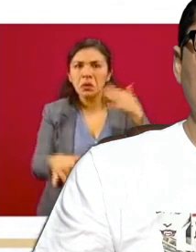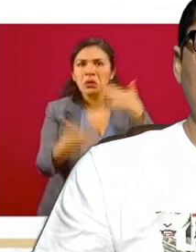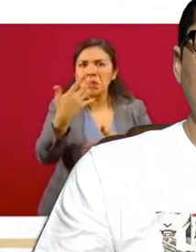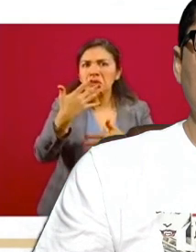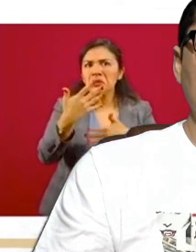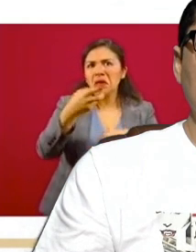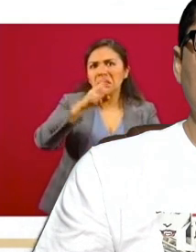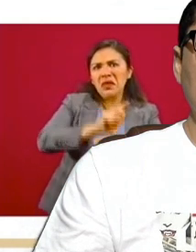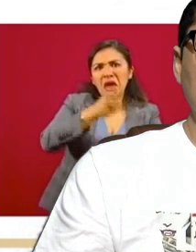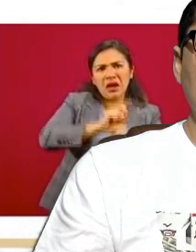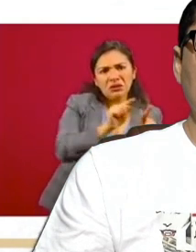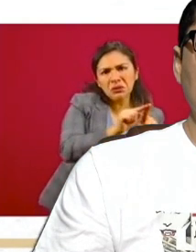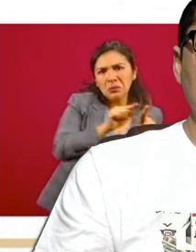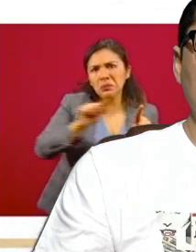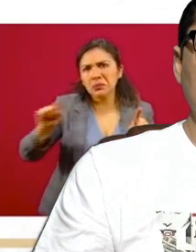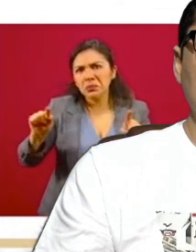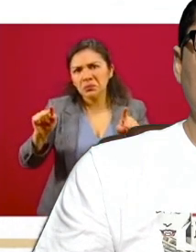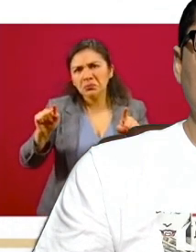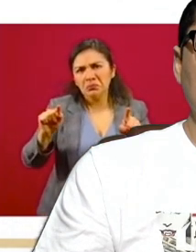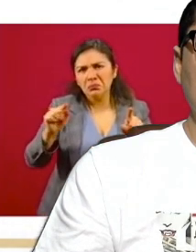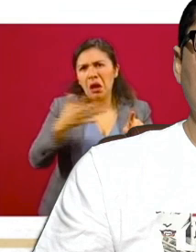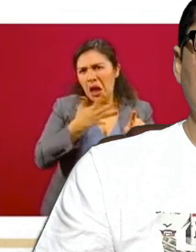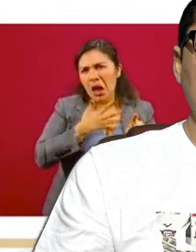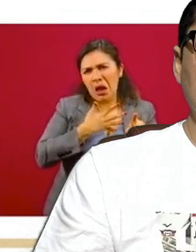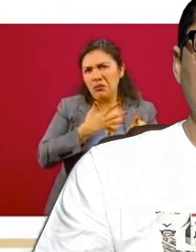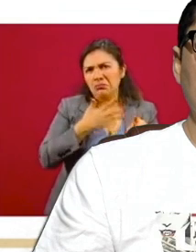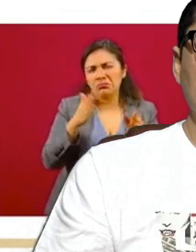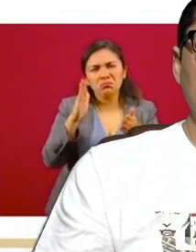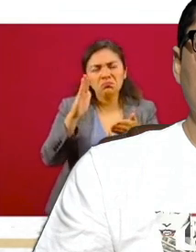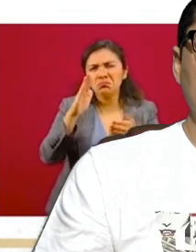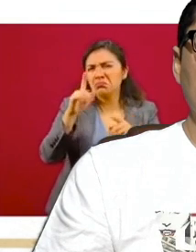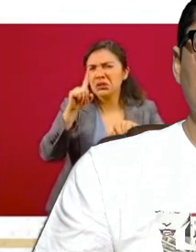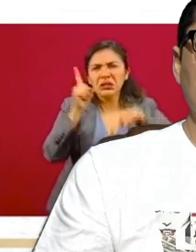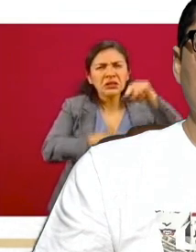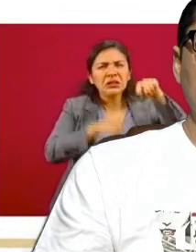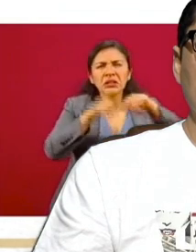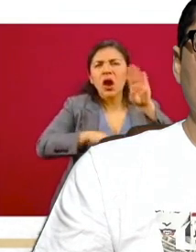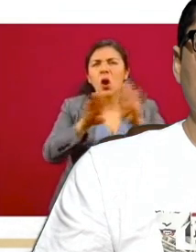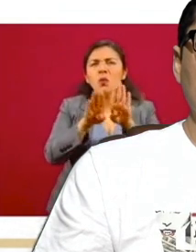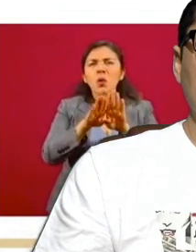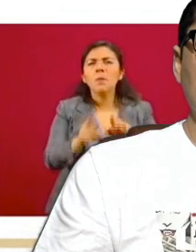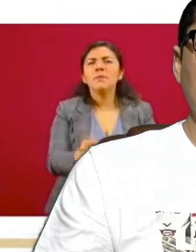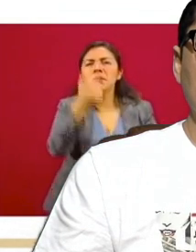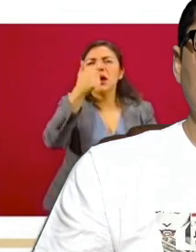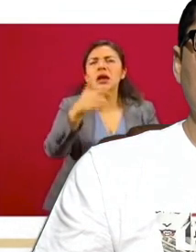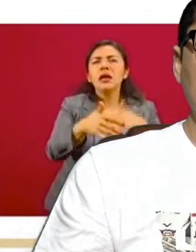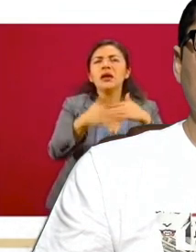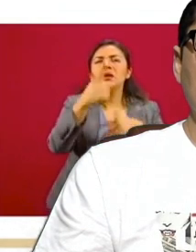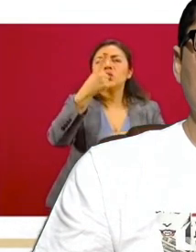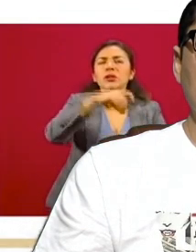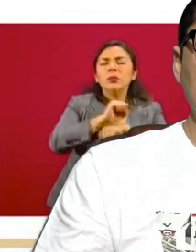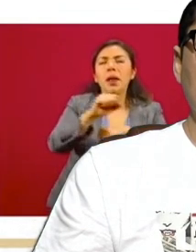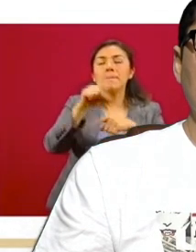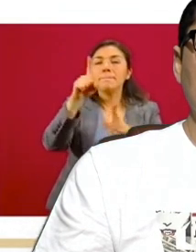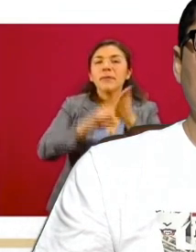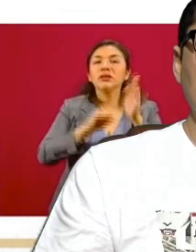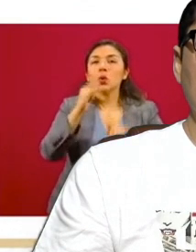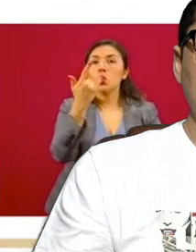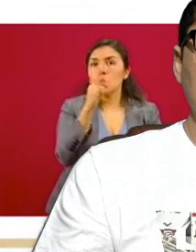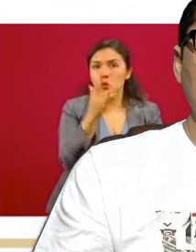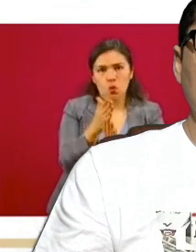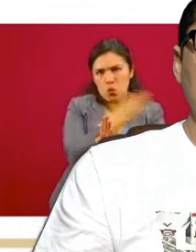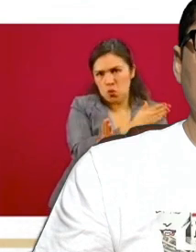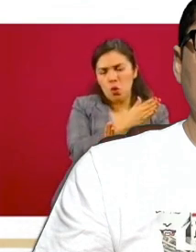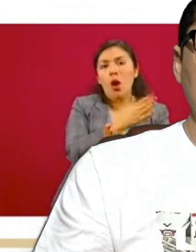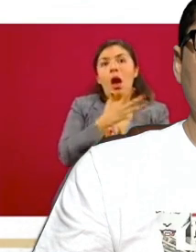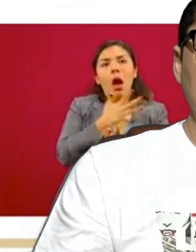15 días, habiendo quitado los primeros quincenas, las primeras semanas del mes de julio, todo